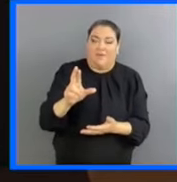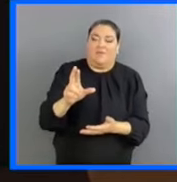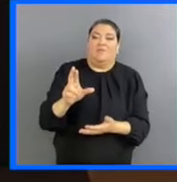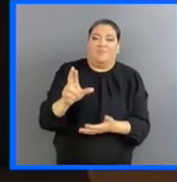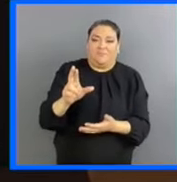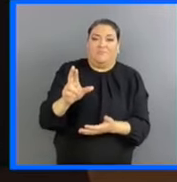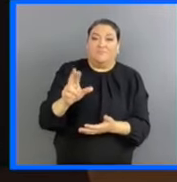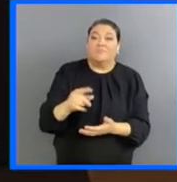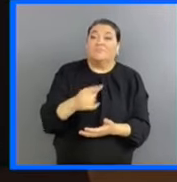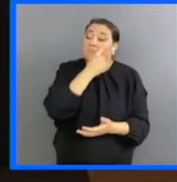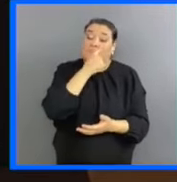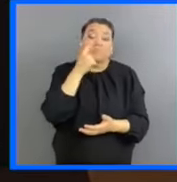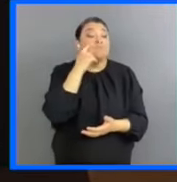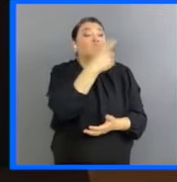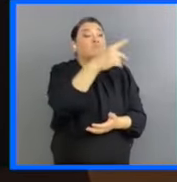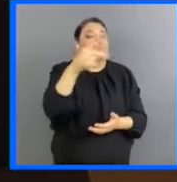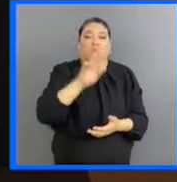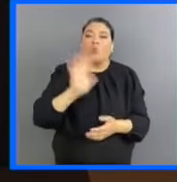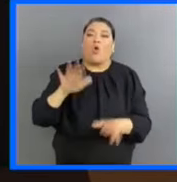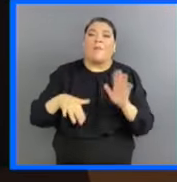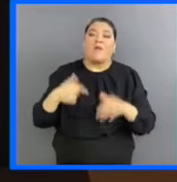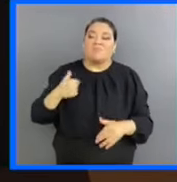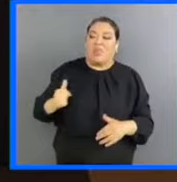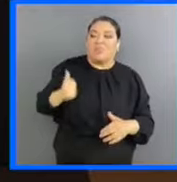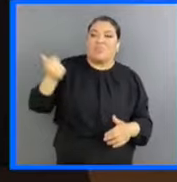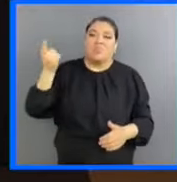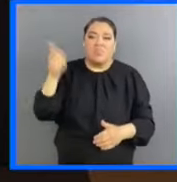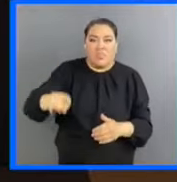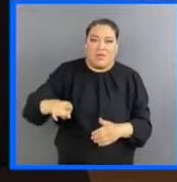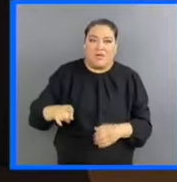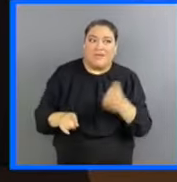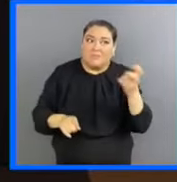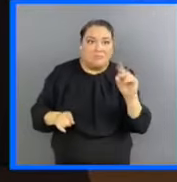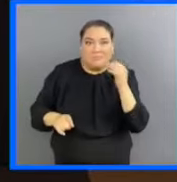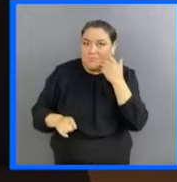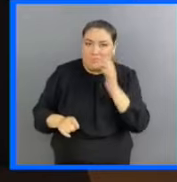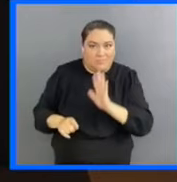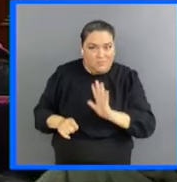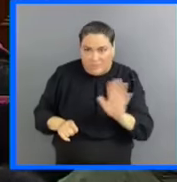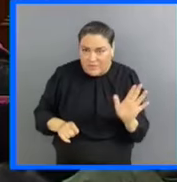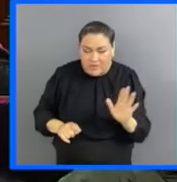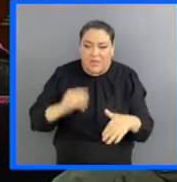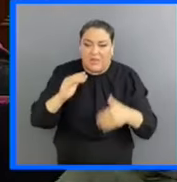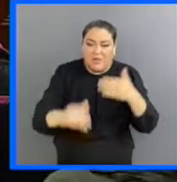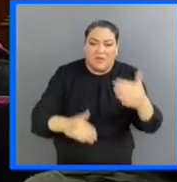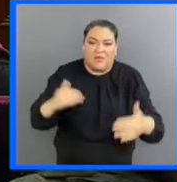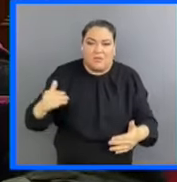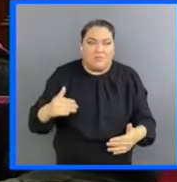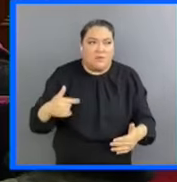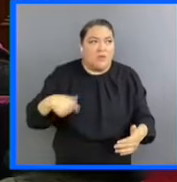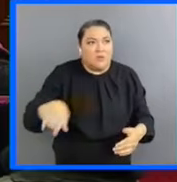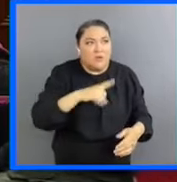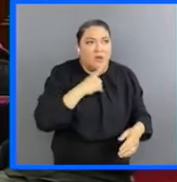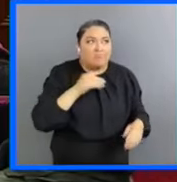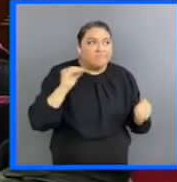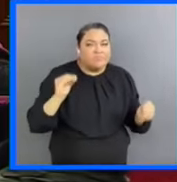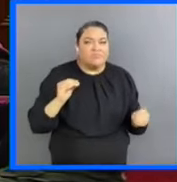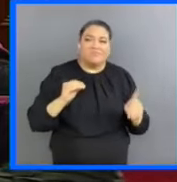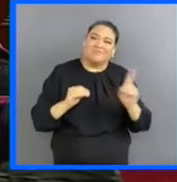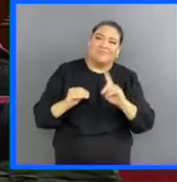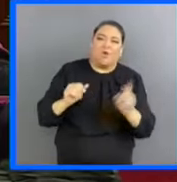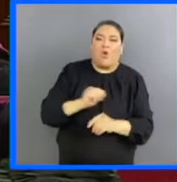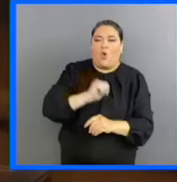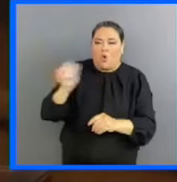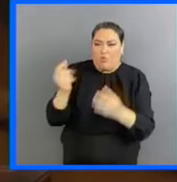discrecional, sino arbitraria, y que entonces no podamos decir nada. Las ministras que participaron en